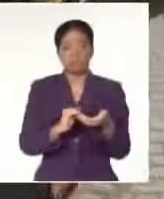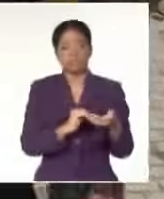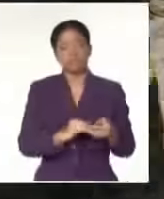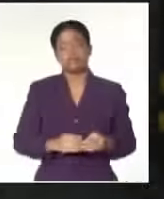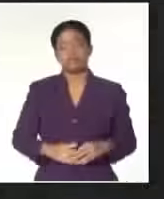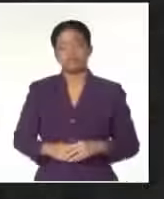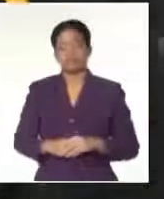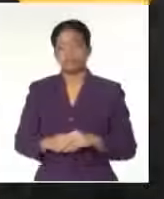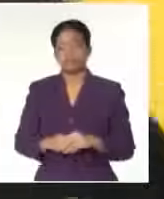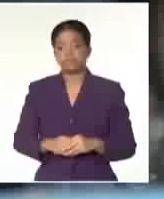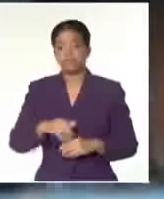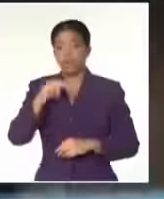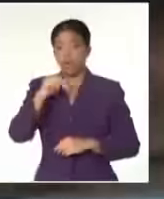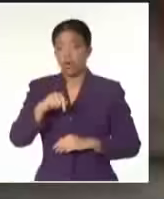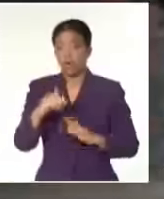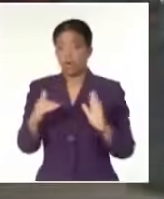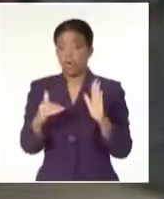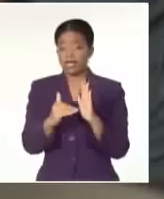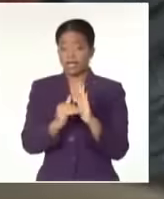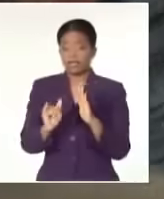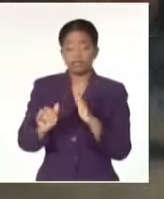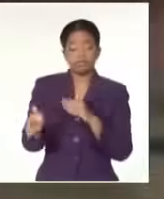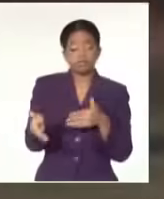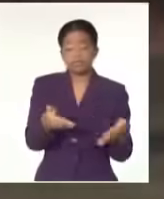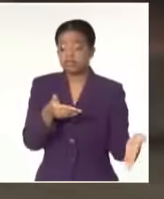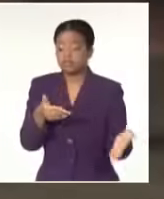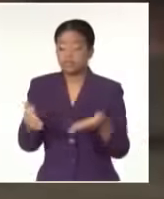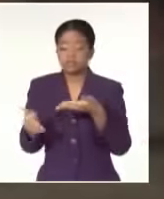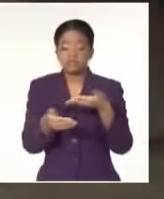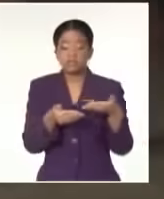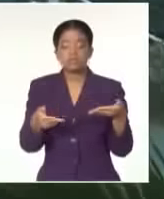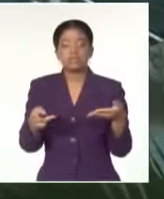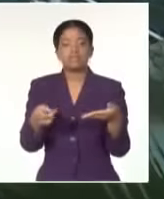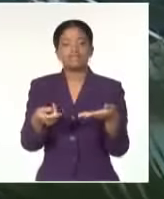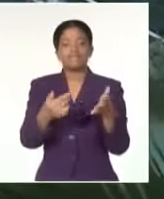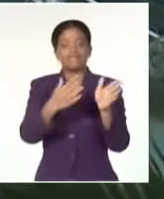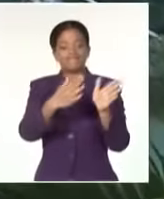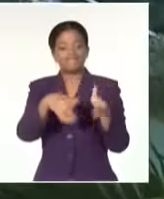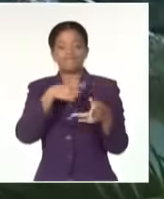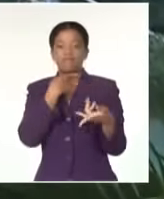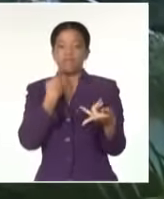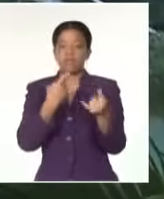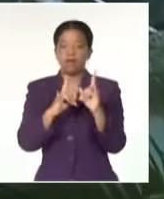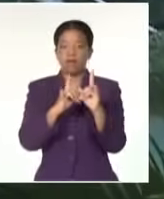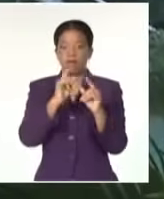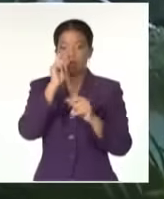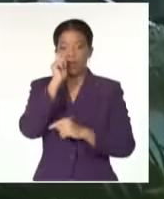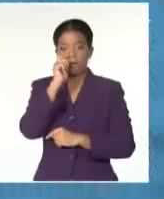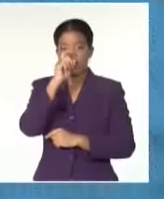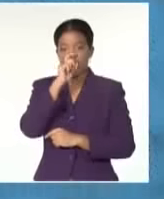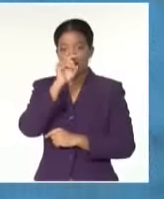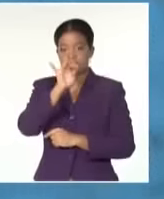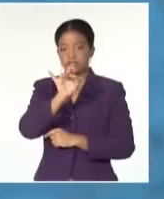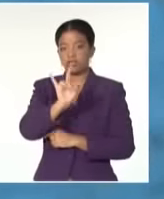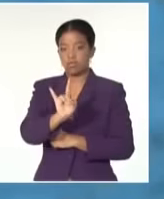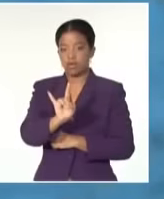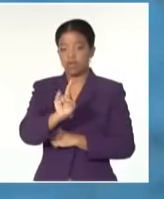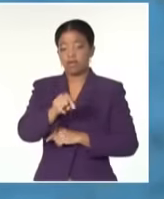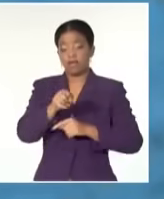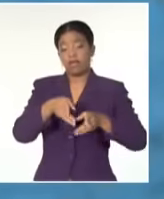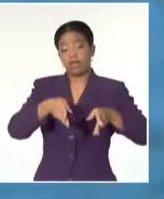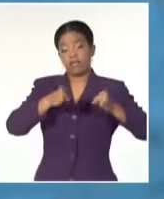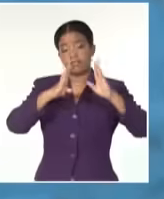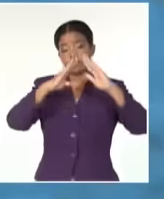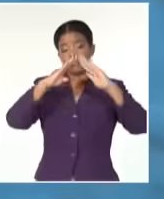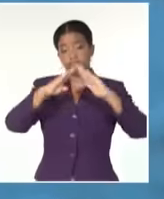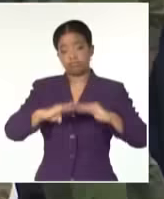tarde fue encontrado el cuerpo sin vida de Ramón Páez Frometa, de 79 años, quien se encontraba en el lugar en el momento del incidente. Cuba